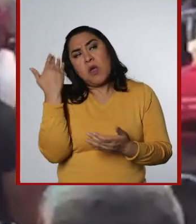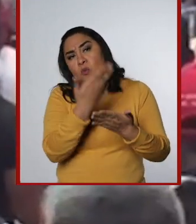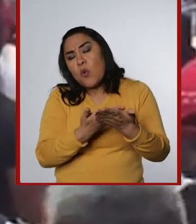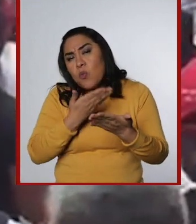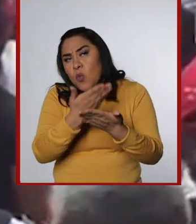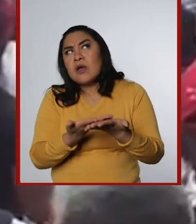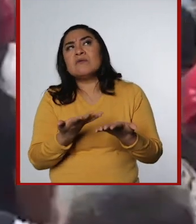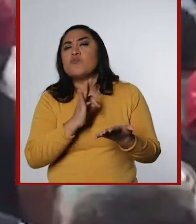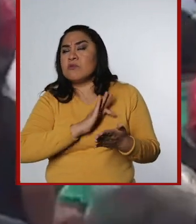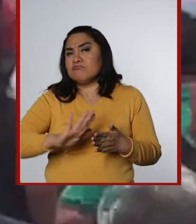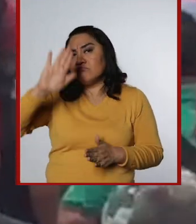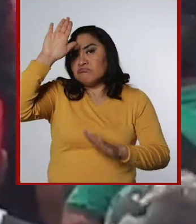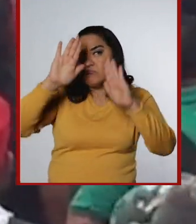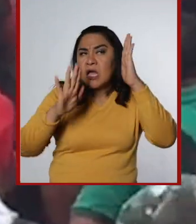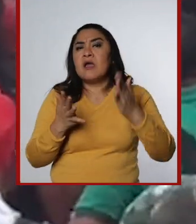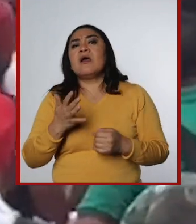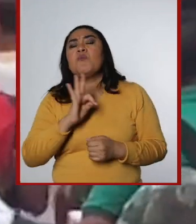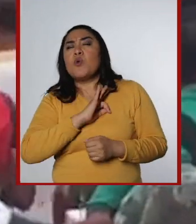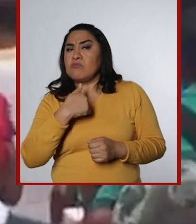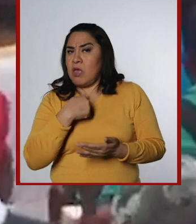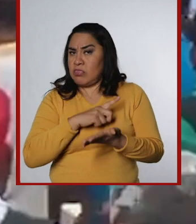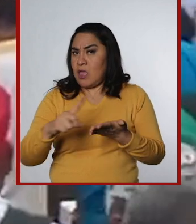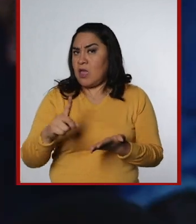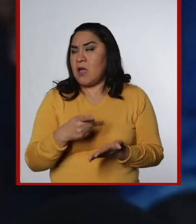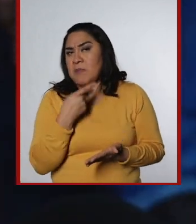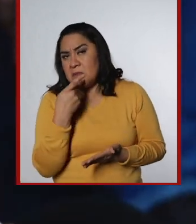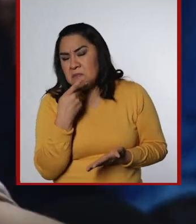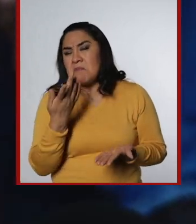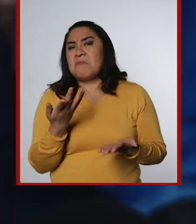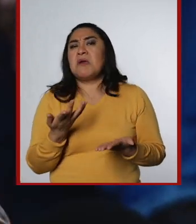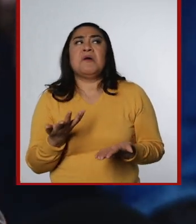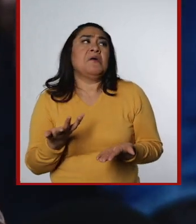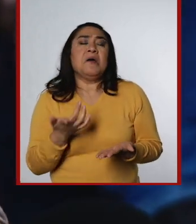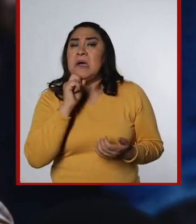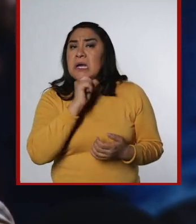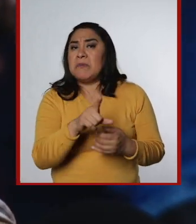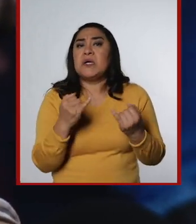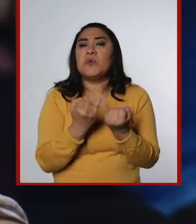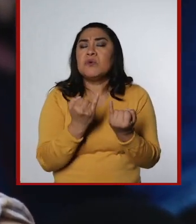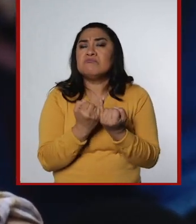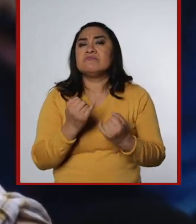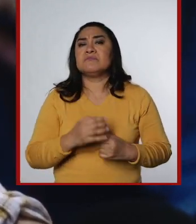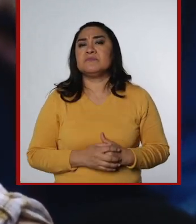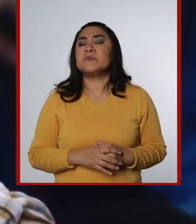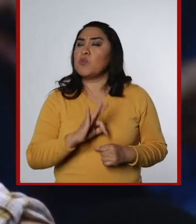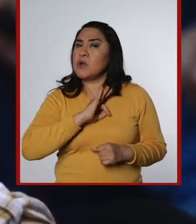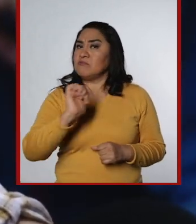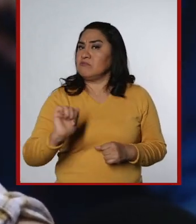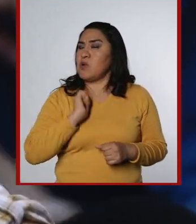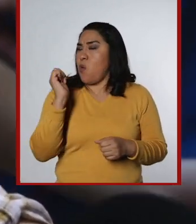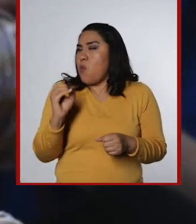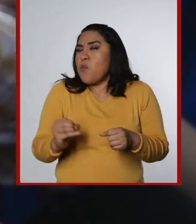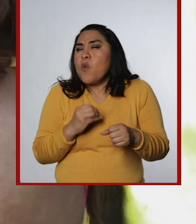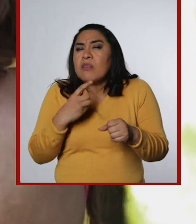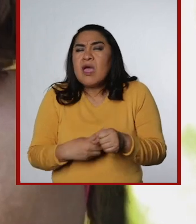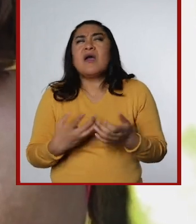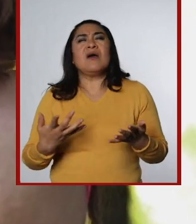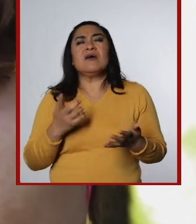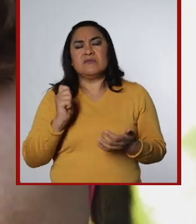la palabra, del tener también pues la oportunidad de ser escuchados, de